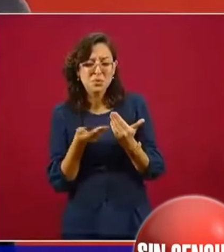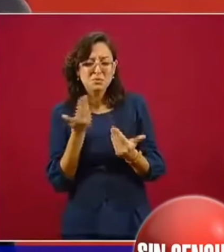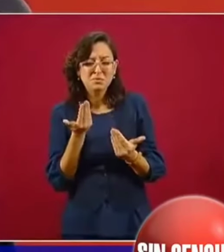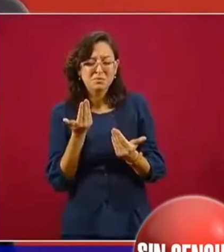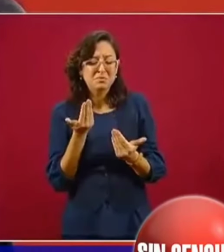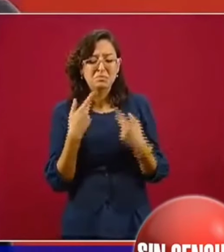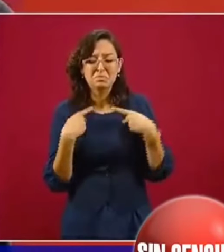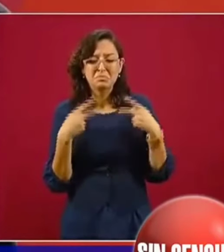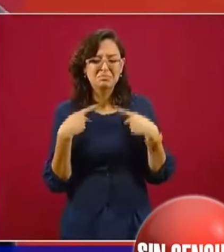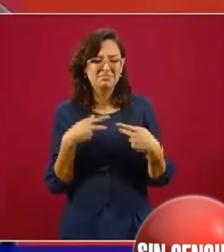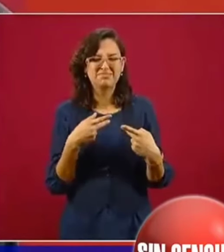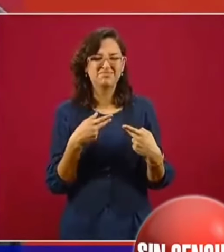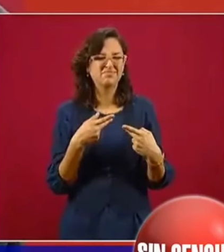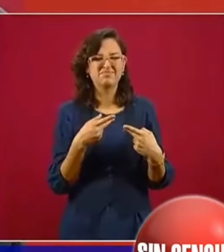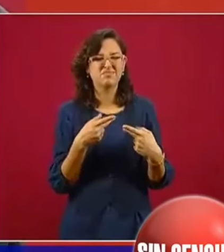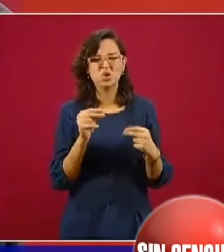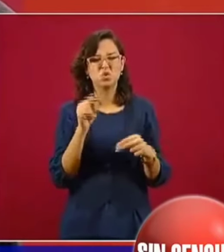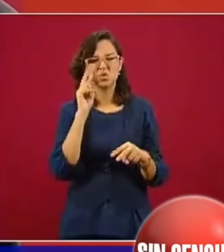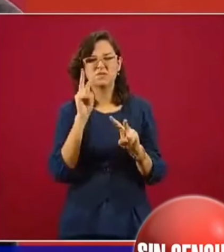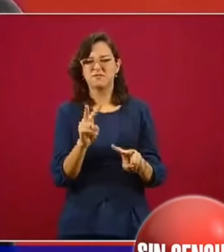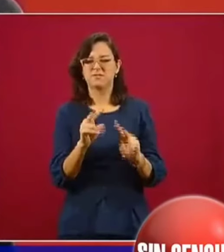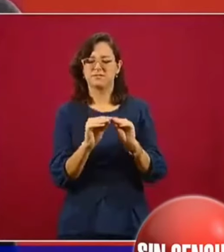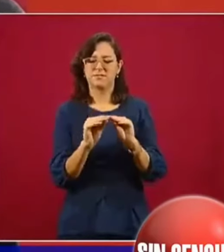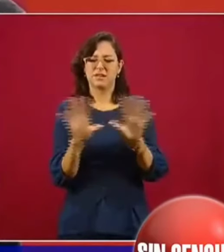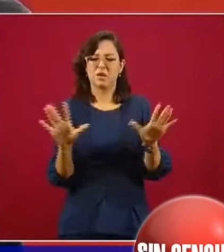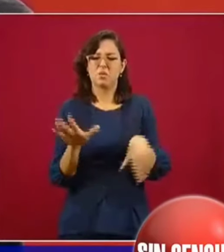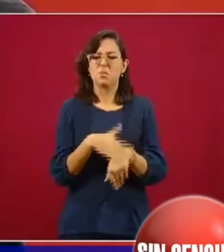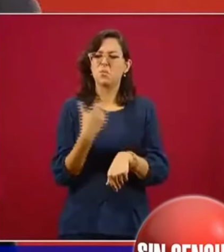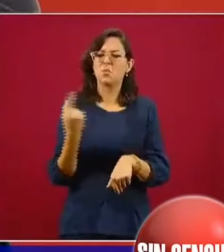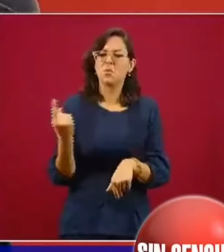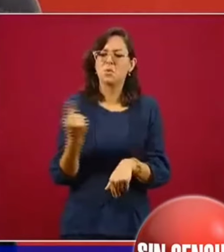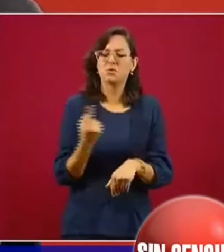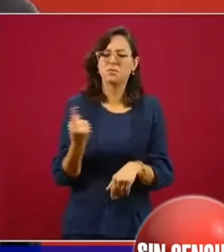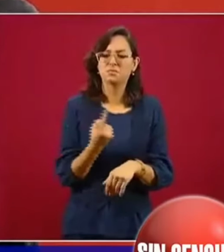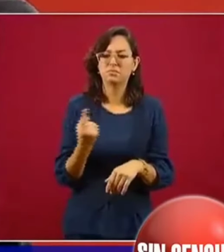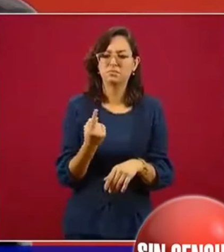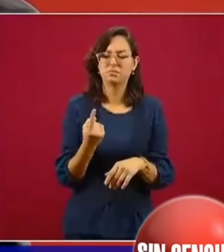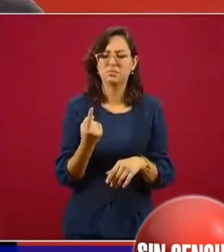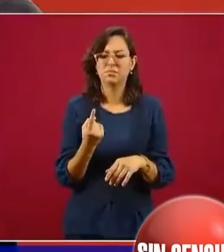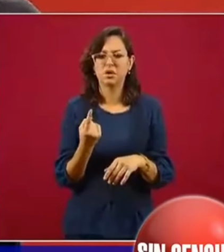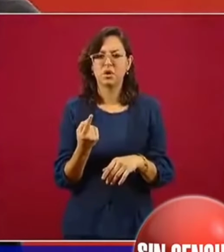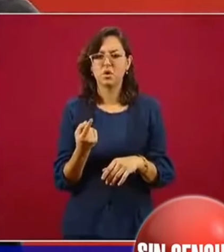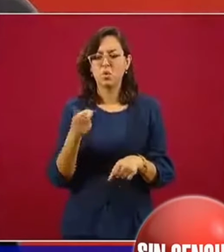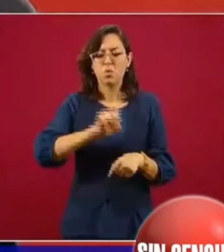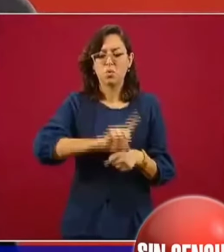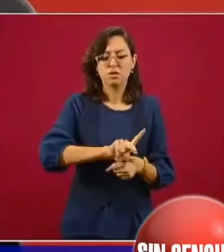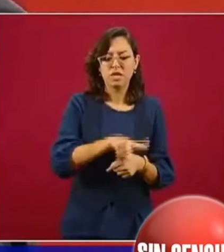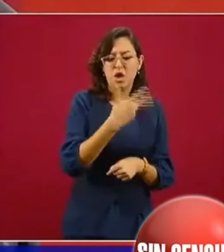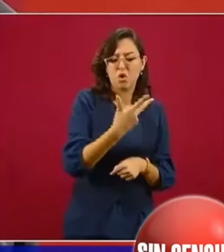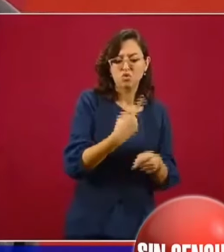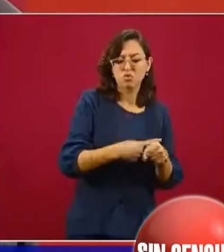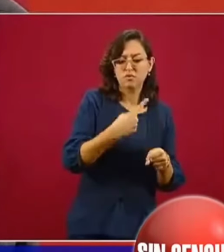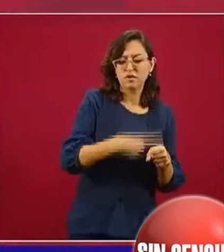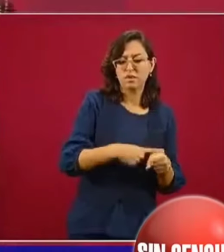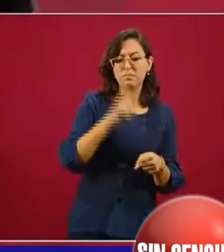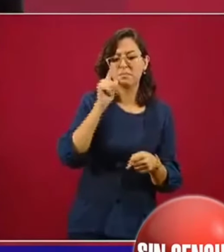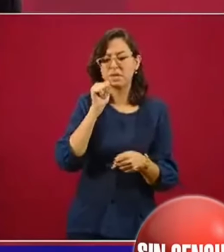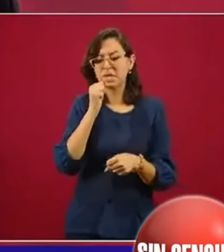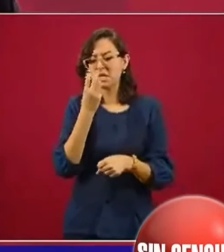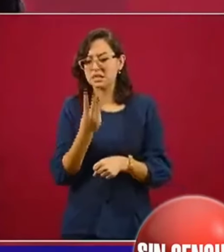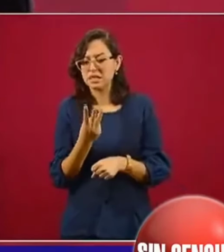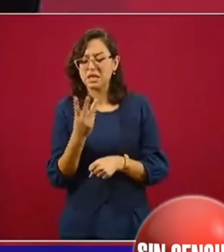está tan claramente visualizable porque empieza a haber grandes cambios. Un día hay 8 casos, al día siguiente hay 3, al día siguiente